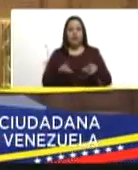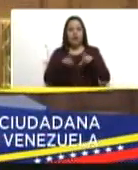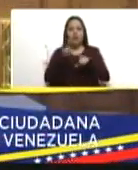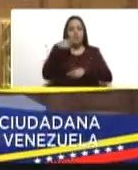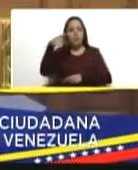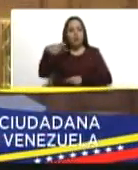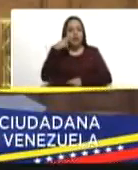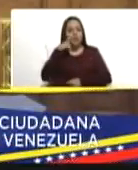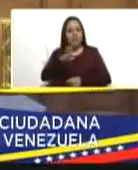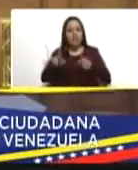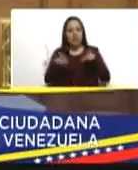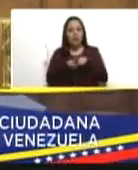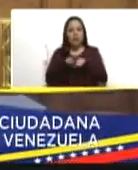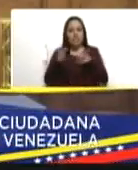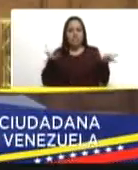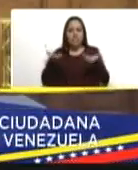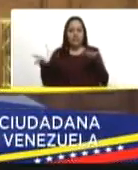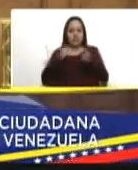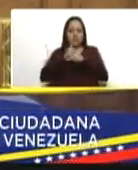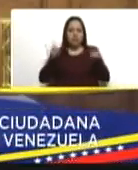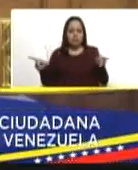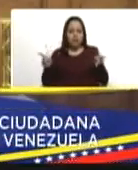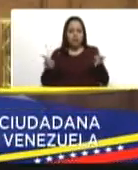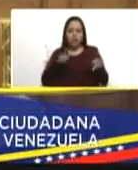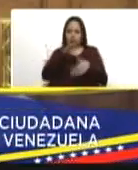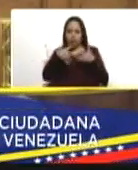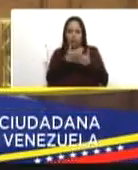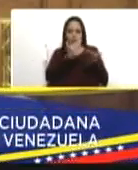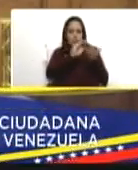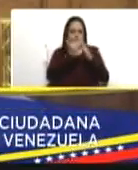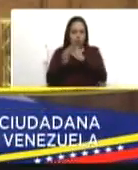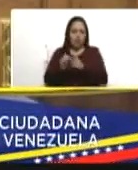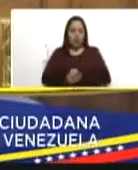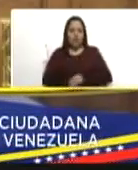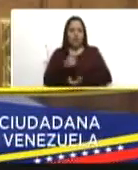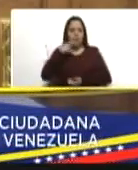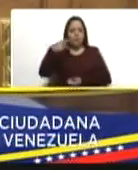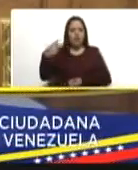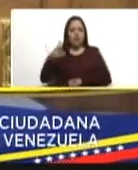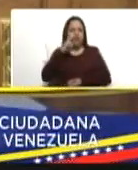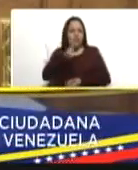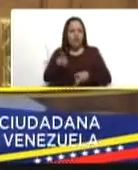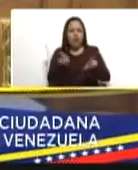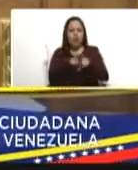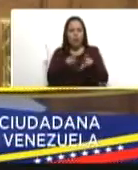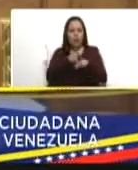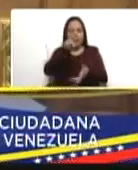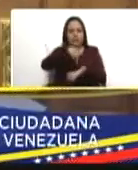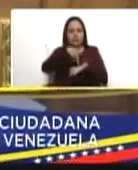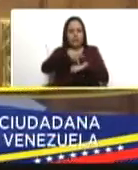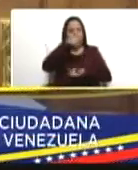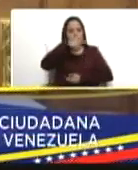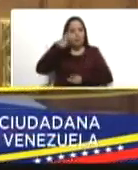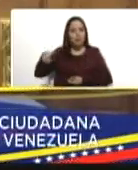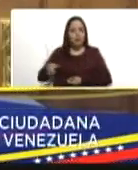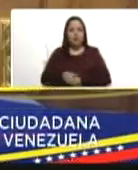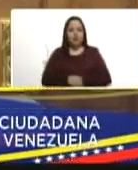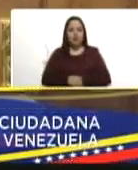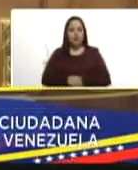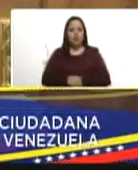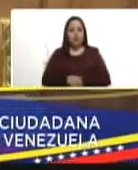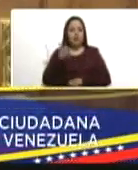vista como servicio público al colectivo de la política vista como protagonismo del ciudadano y de la